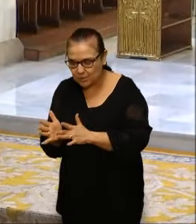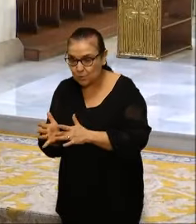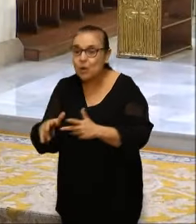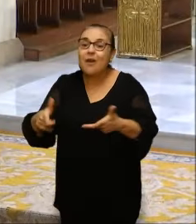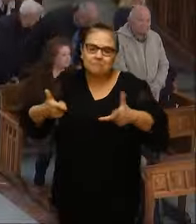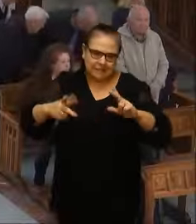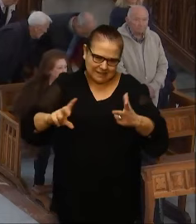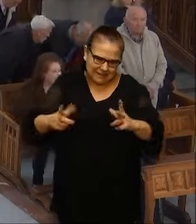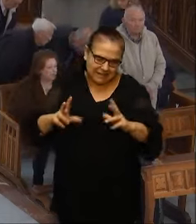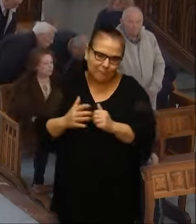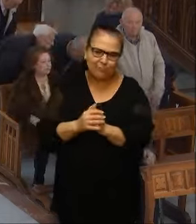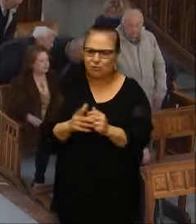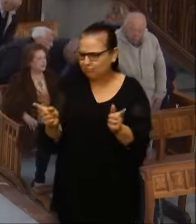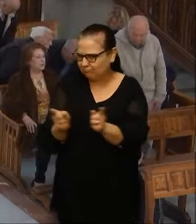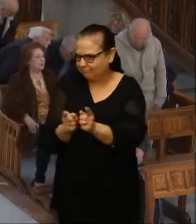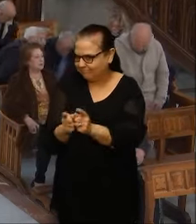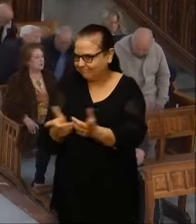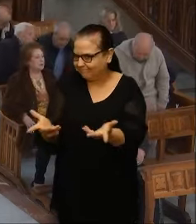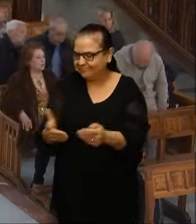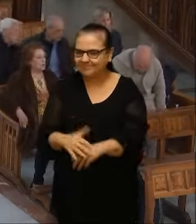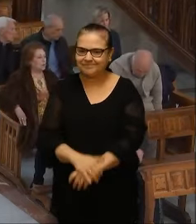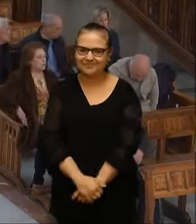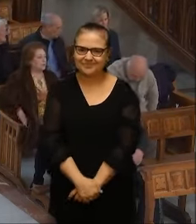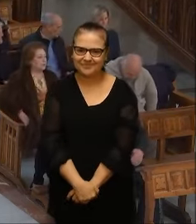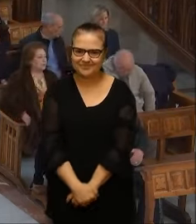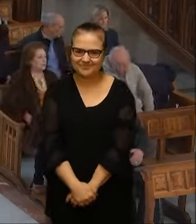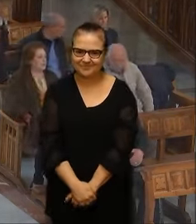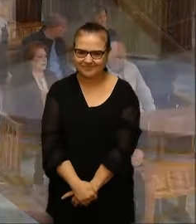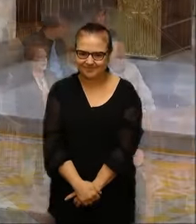Nos sentamos un instante.